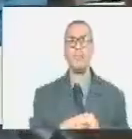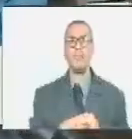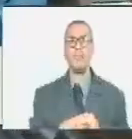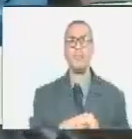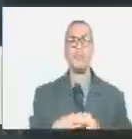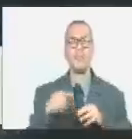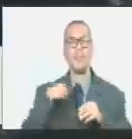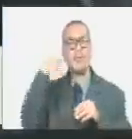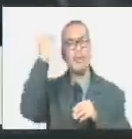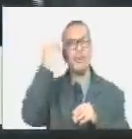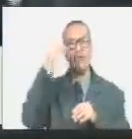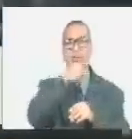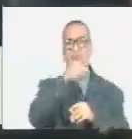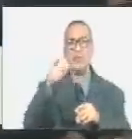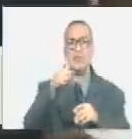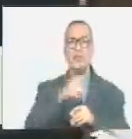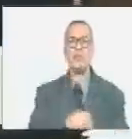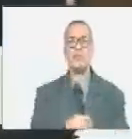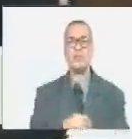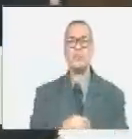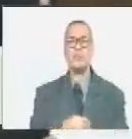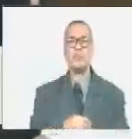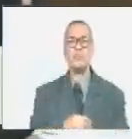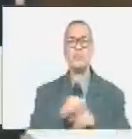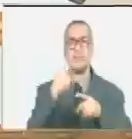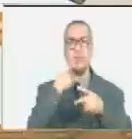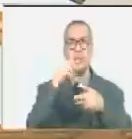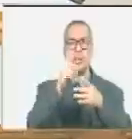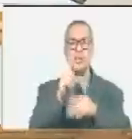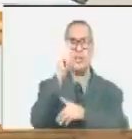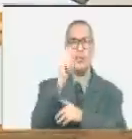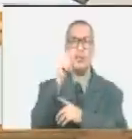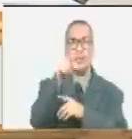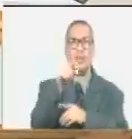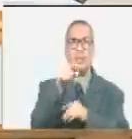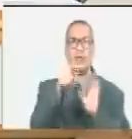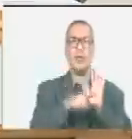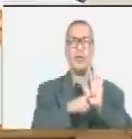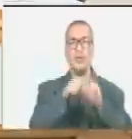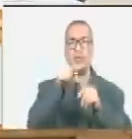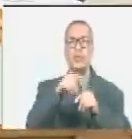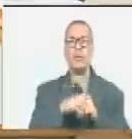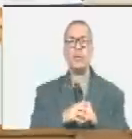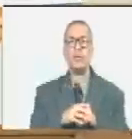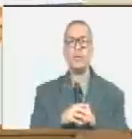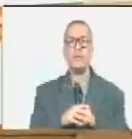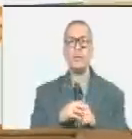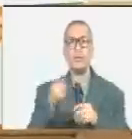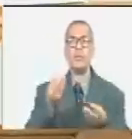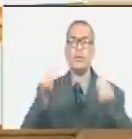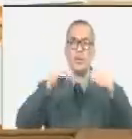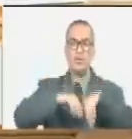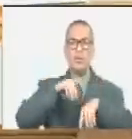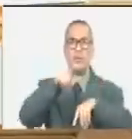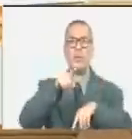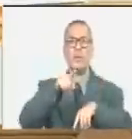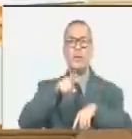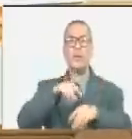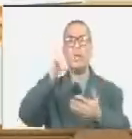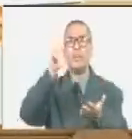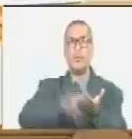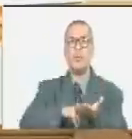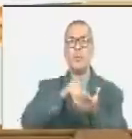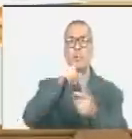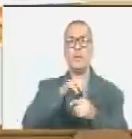En consideración, las honorables diputadas y los honorables diputados que estén de acuerdo con